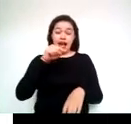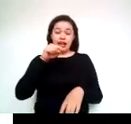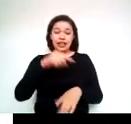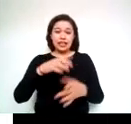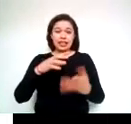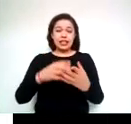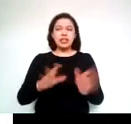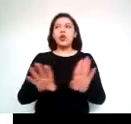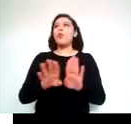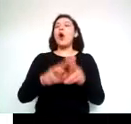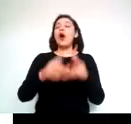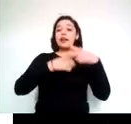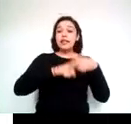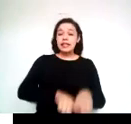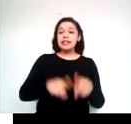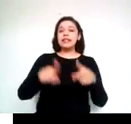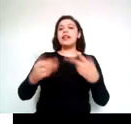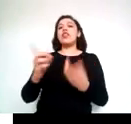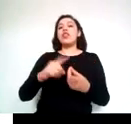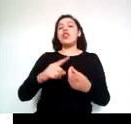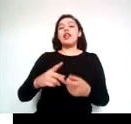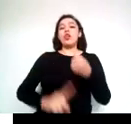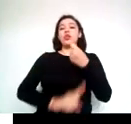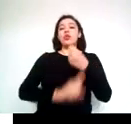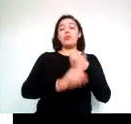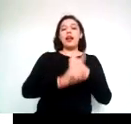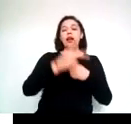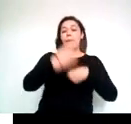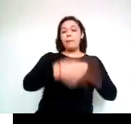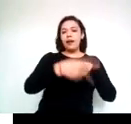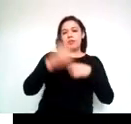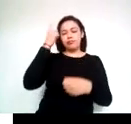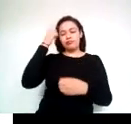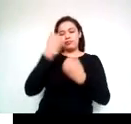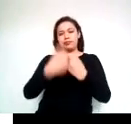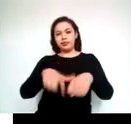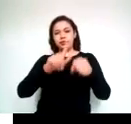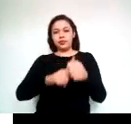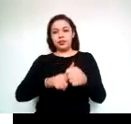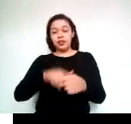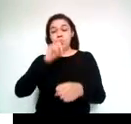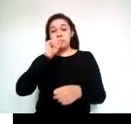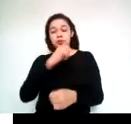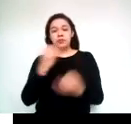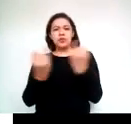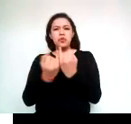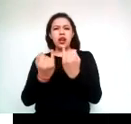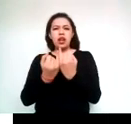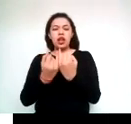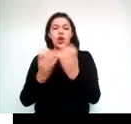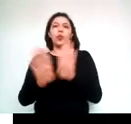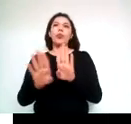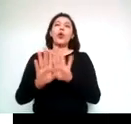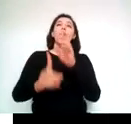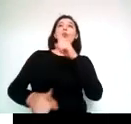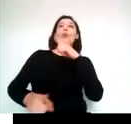fuente en la que se presentan los riesgos psicosociales. Pero también ve la normatividad esto como algo muy positivo por